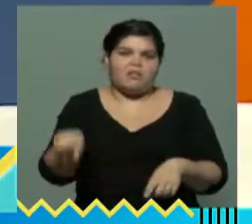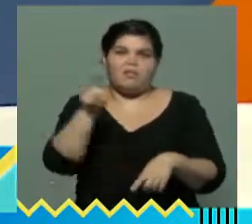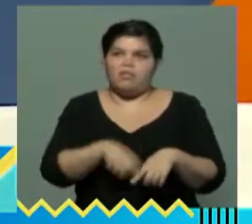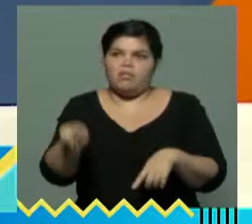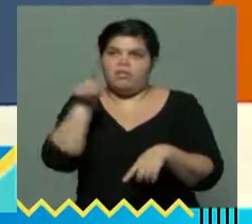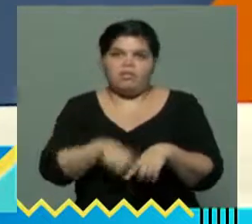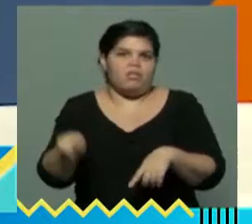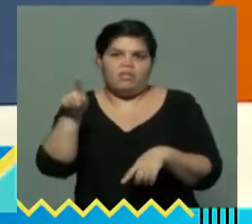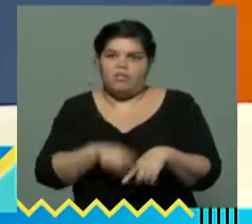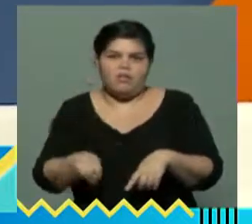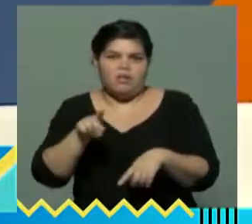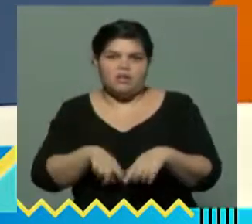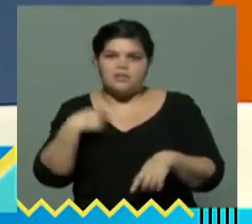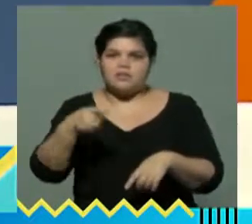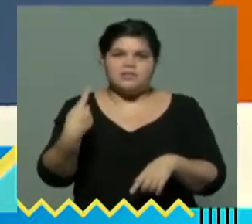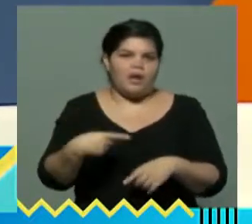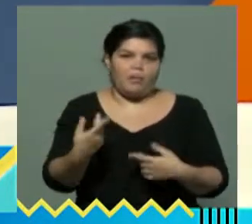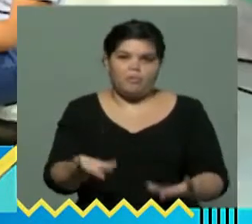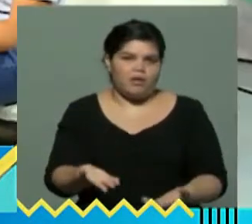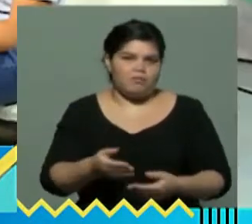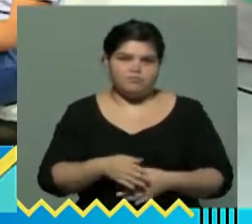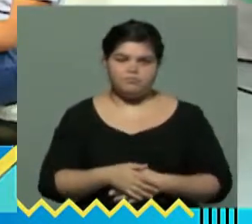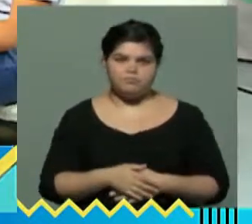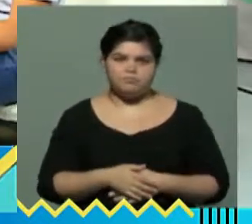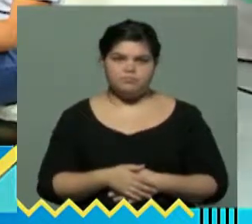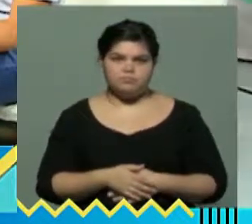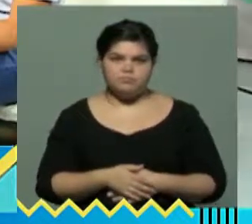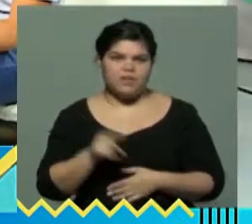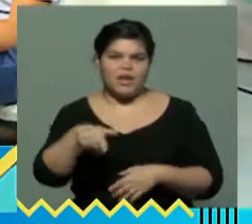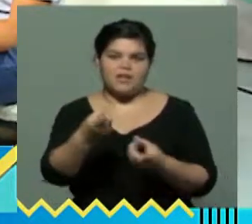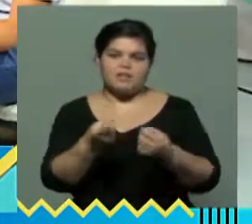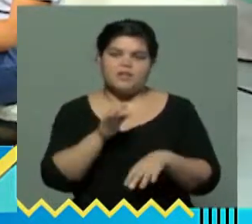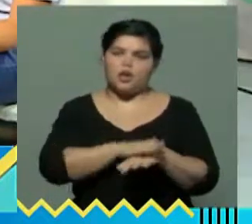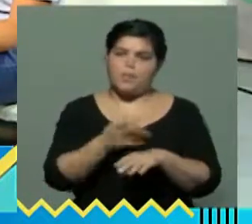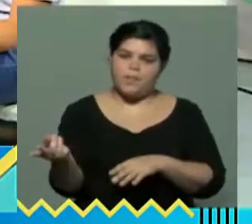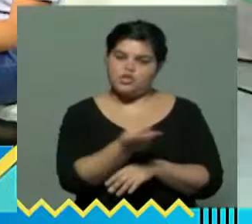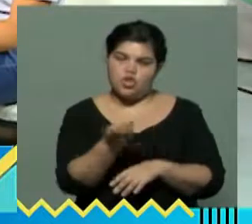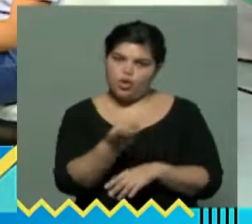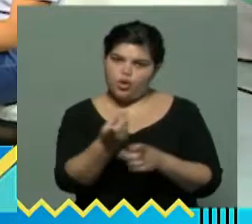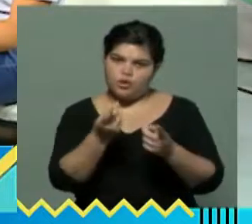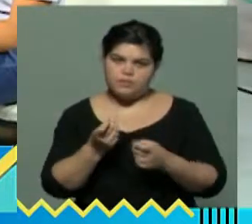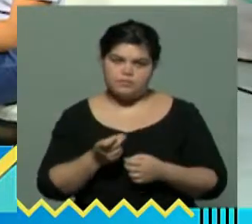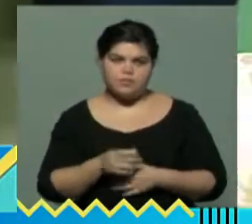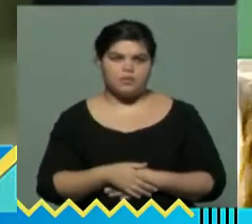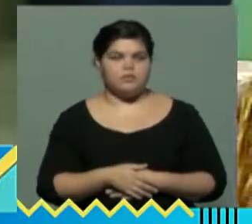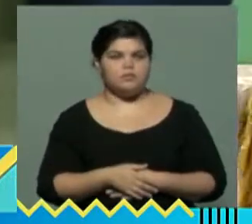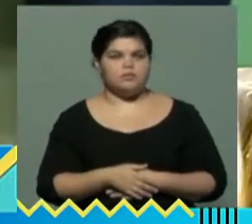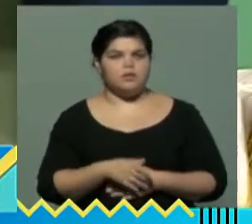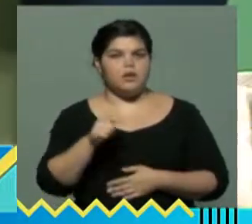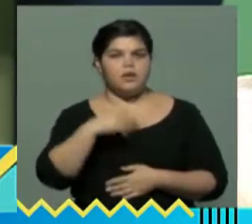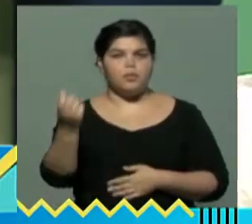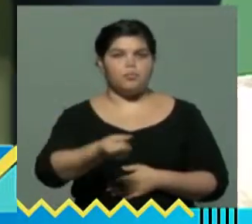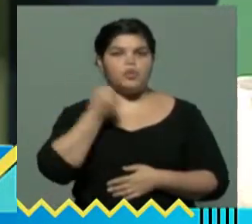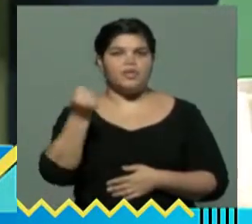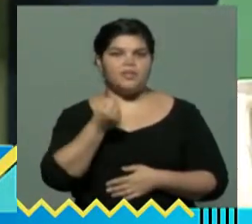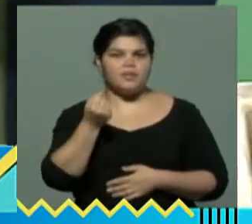una masa, ¿entendés? El sistema va y arrastra lo que venga. Bien. Entonces hay un compromiso de ambos lados. Me parece que es importante tener las